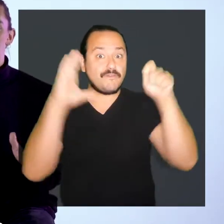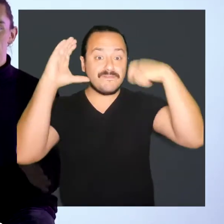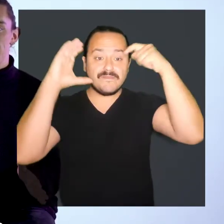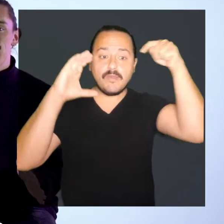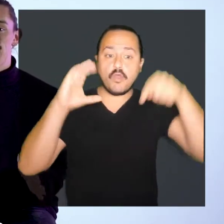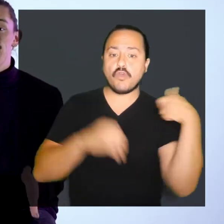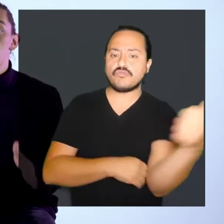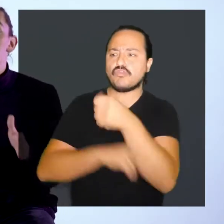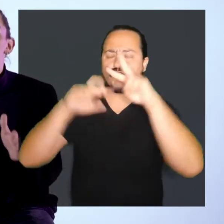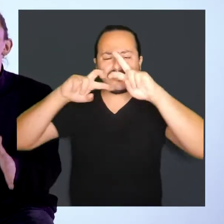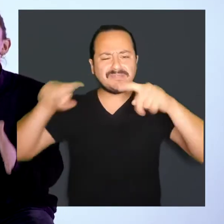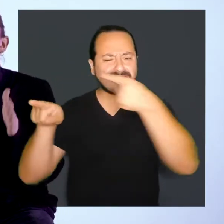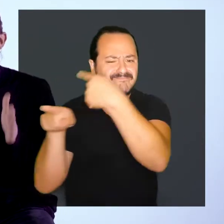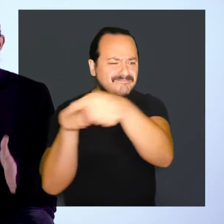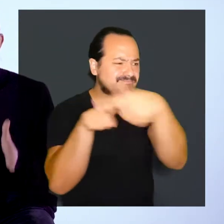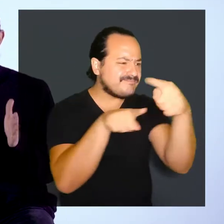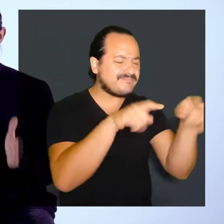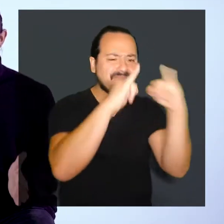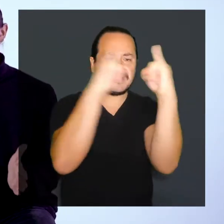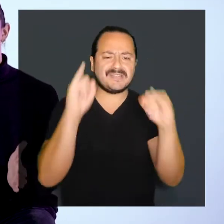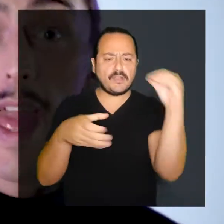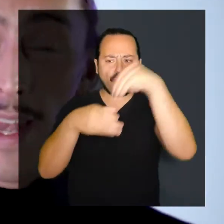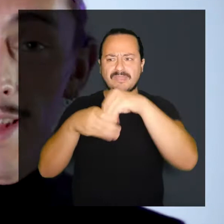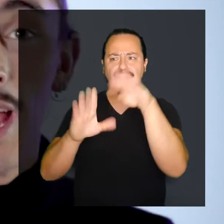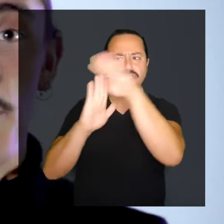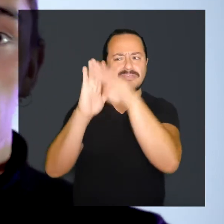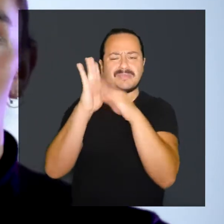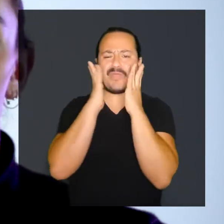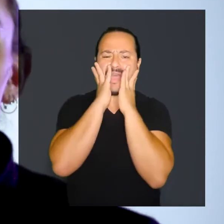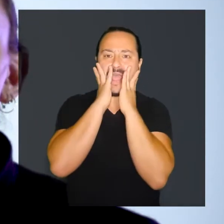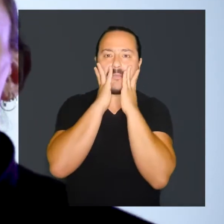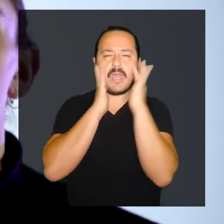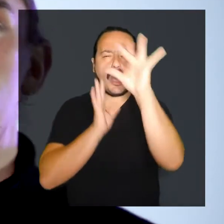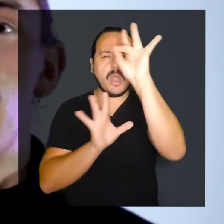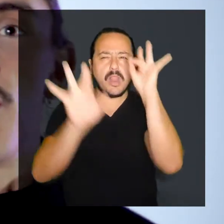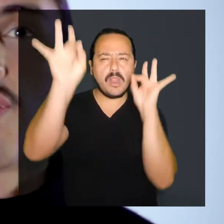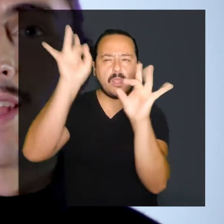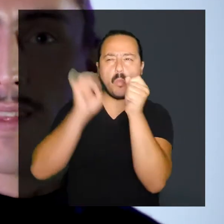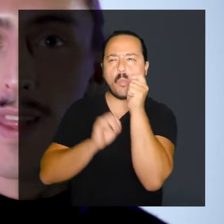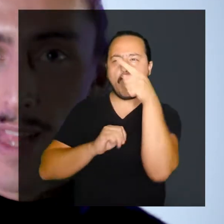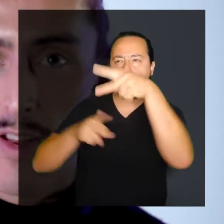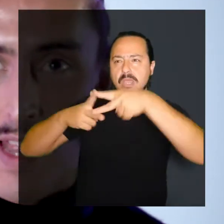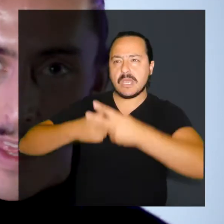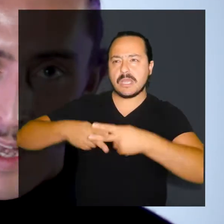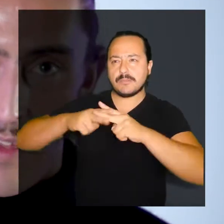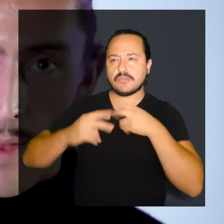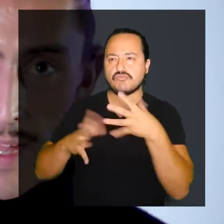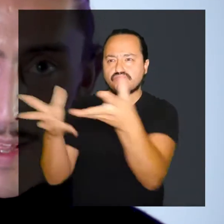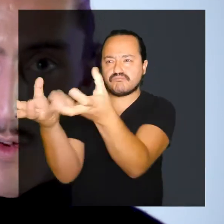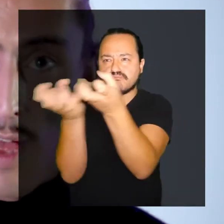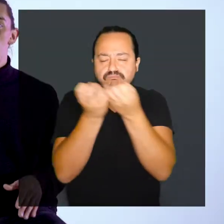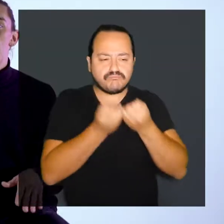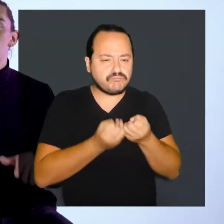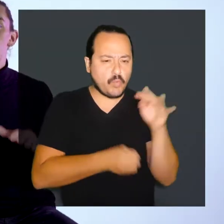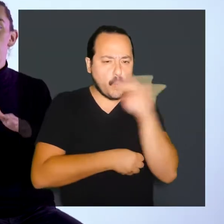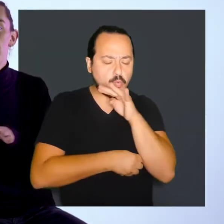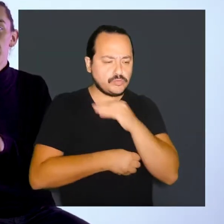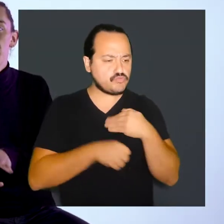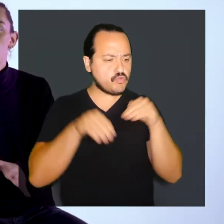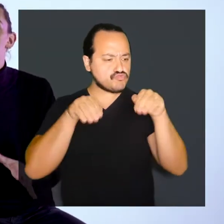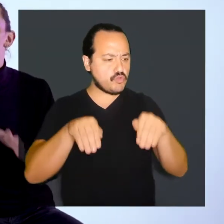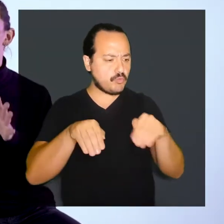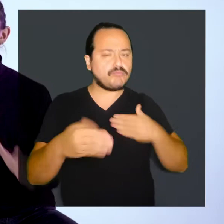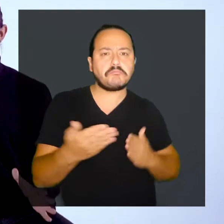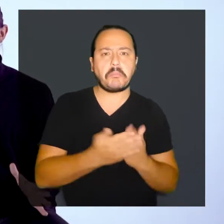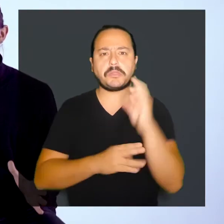temáticas que se plantean y el motivo para el que fue escrita. En este capítulo indagaremos en los diferentes estilos del género dramático para poder